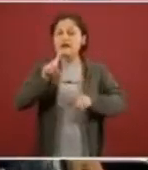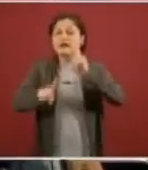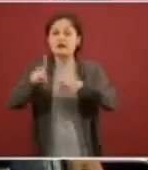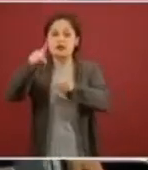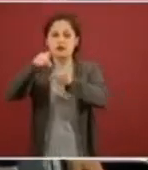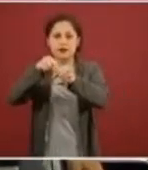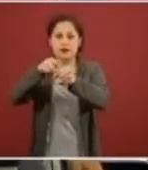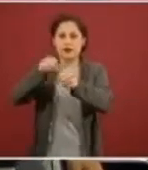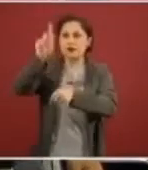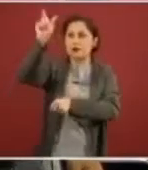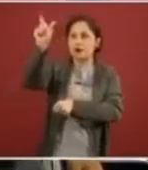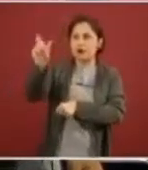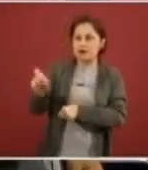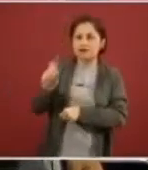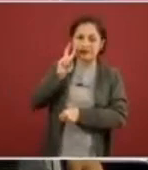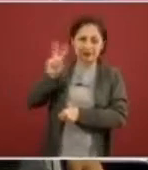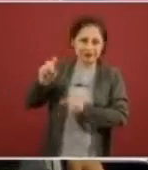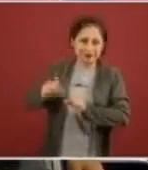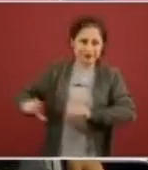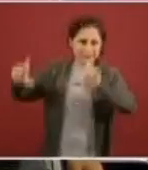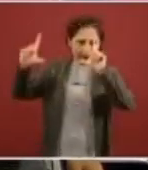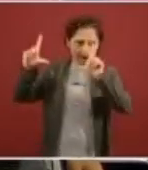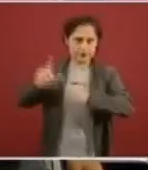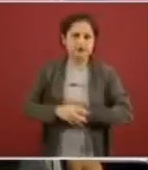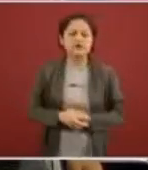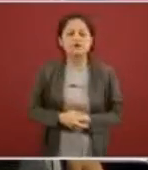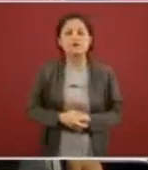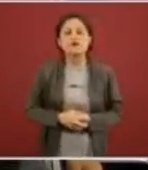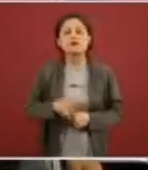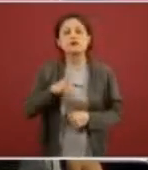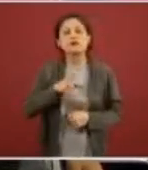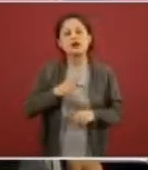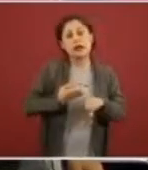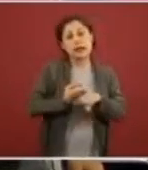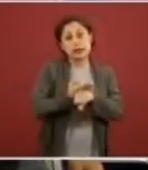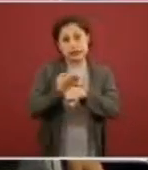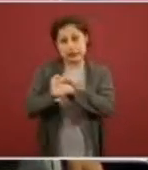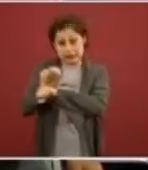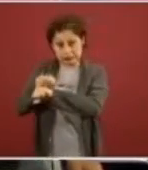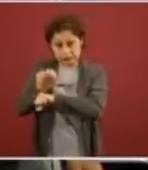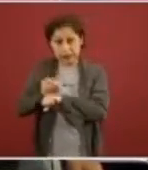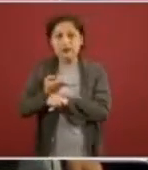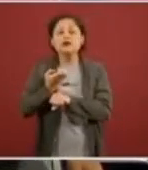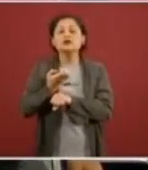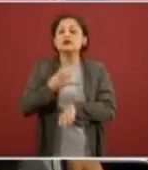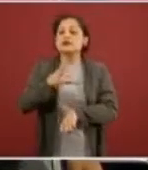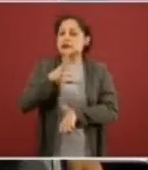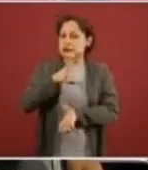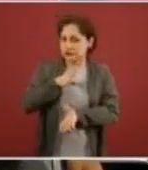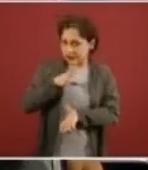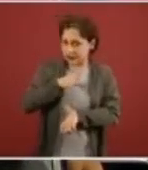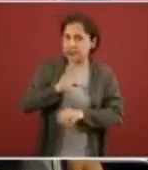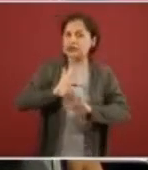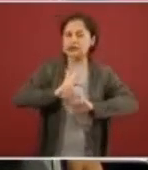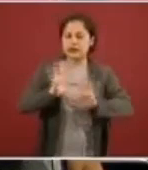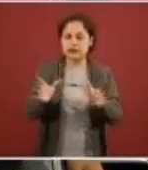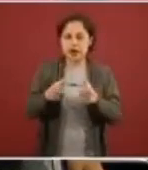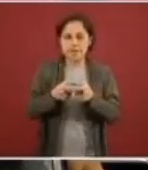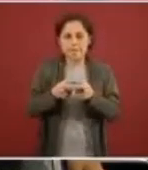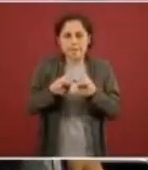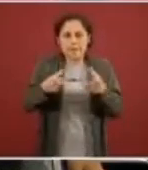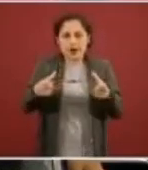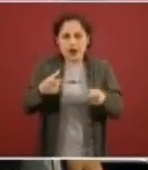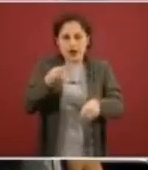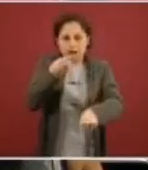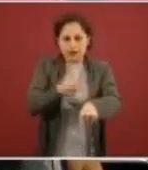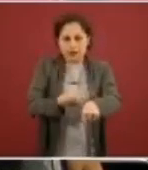en la propia diapositiva. Tenemos estados donde ya tenemos una transmisión muy importante y se